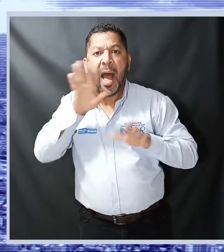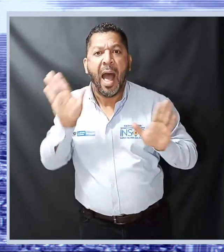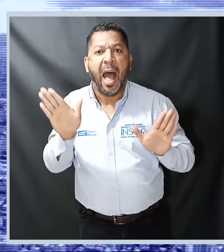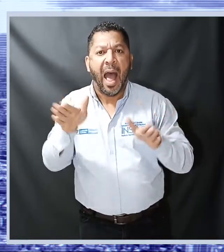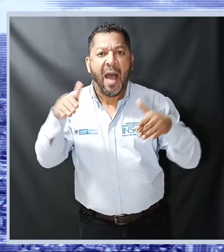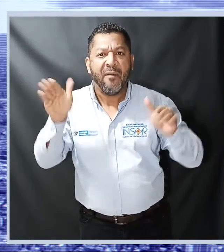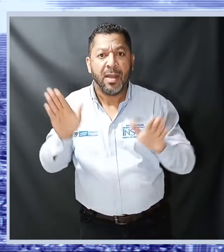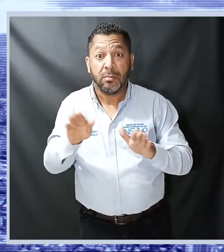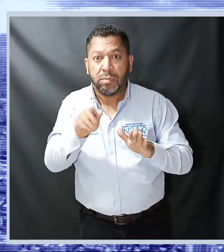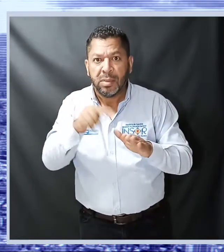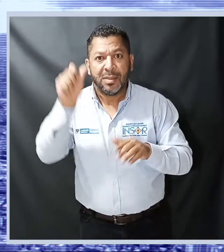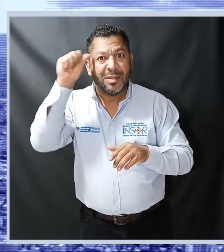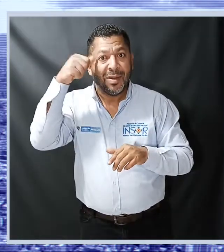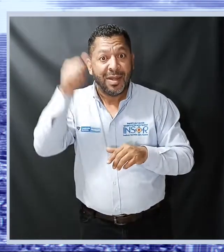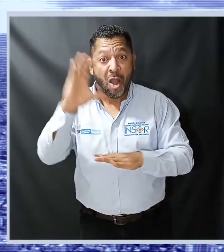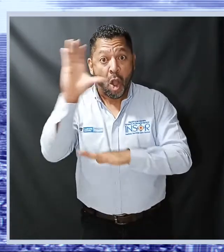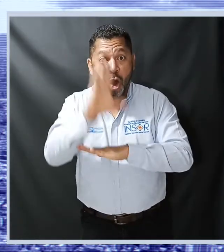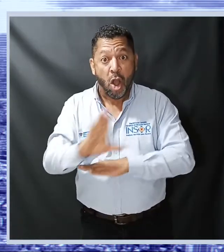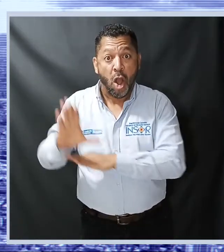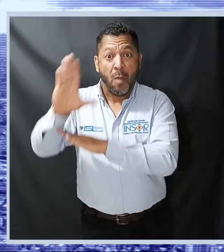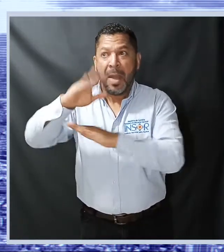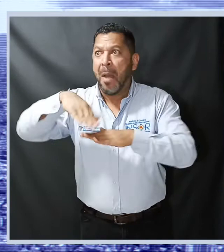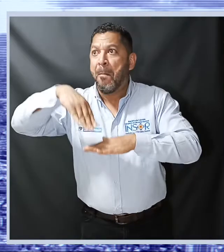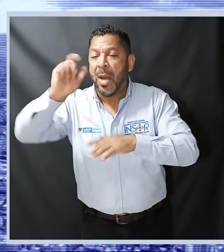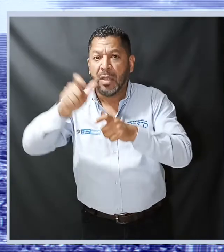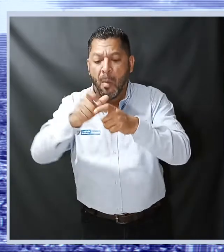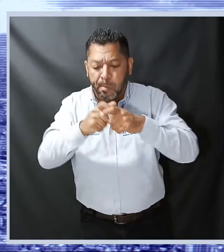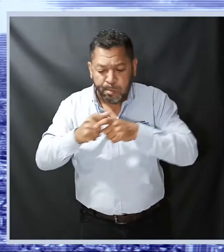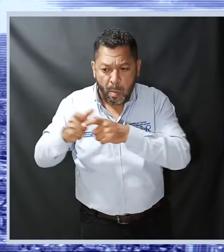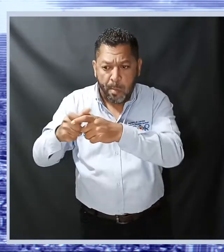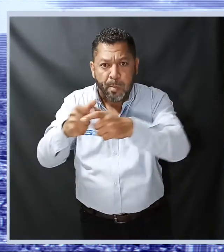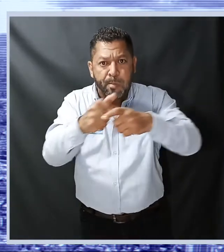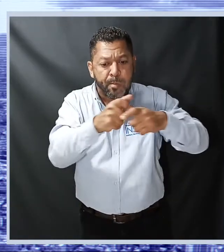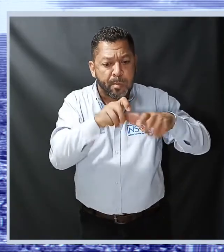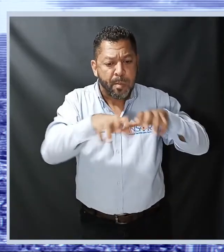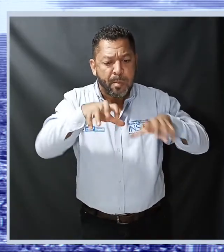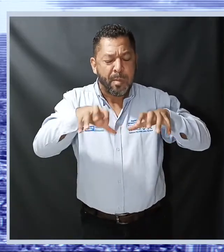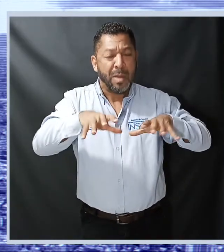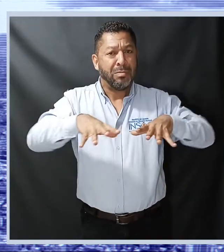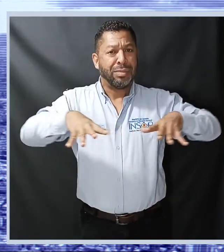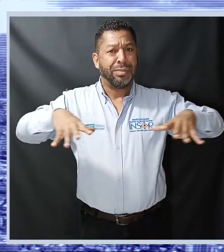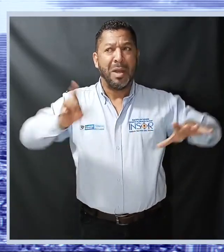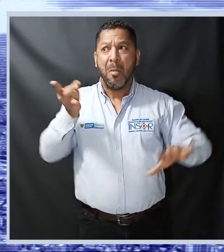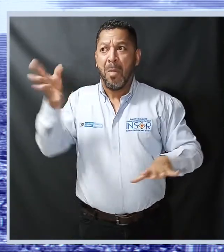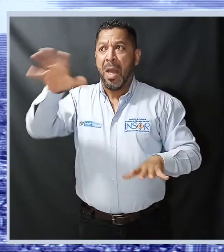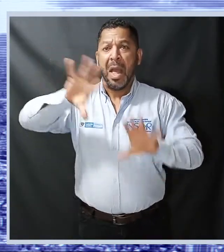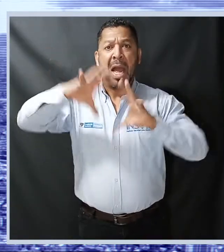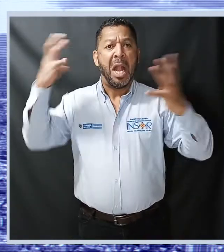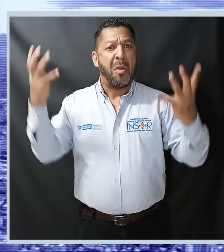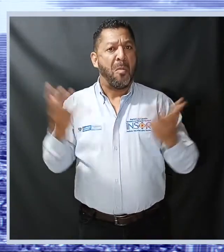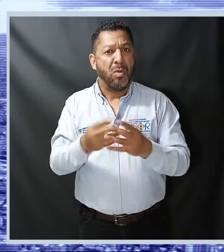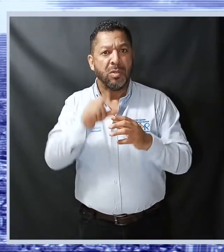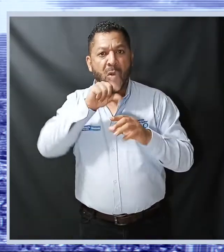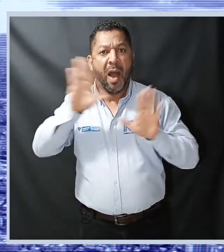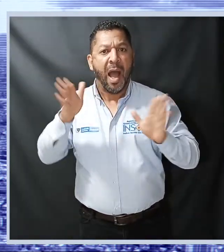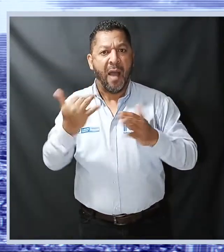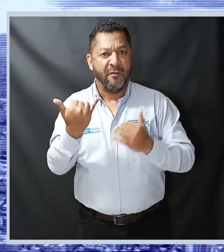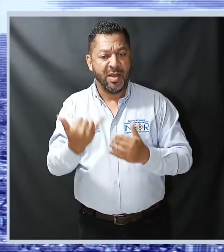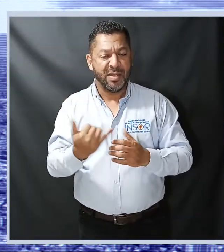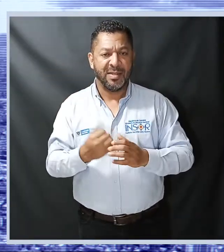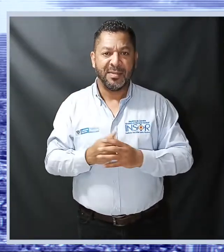aves. Recordemos que Colombia es el país con más especies de aves a nivel mundial.